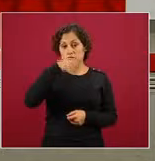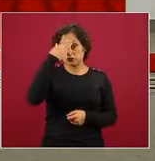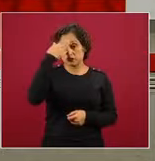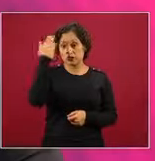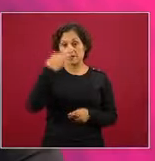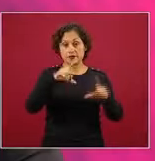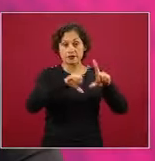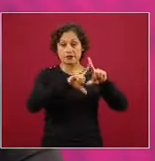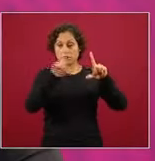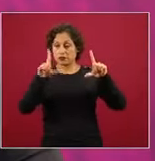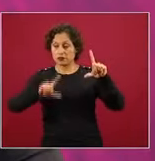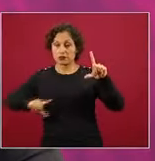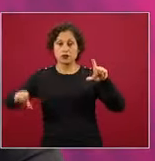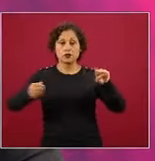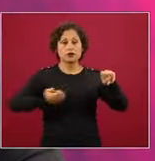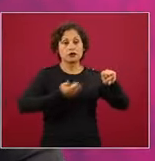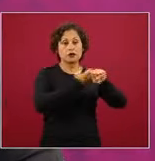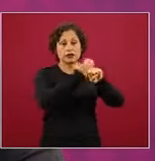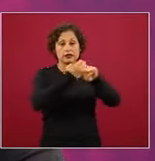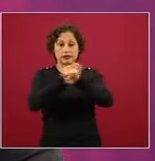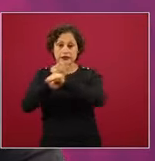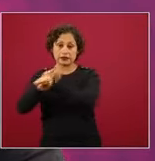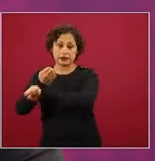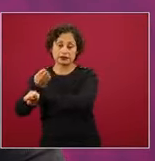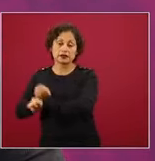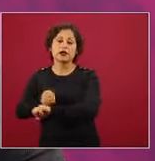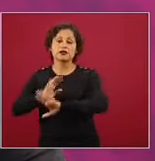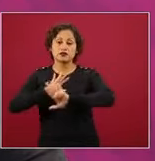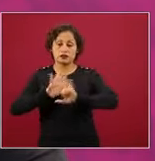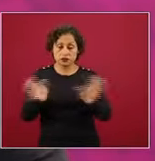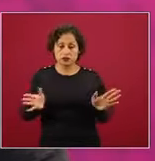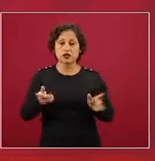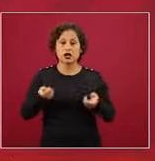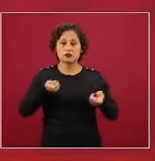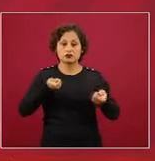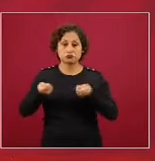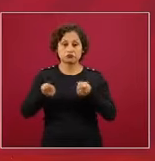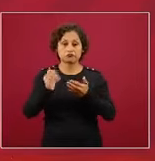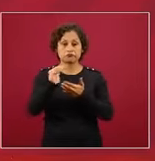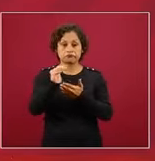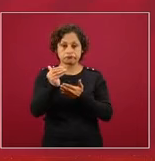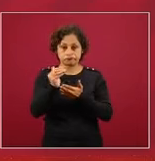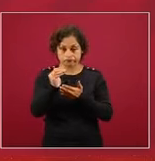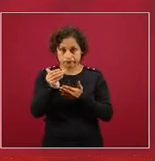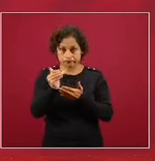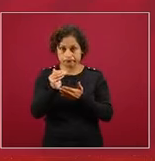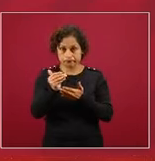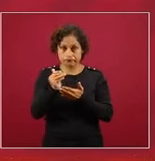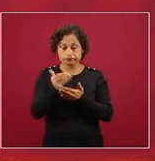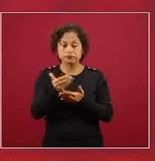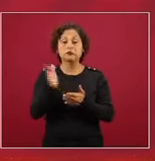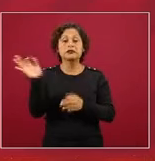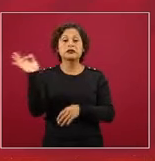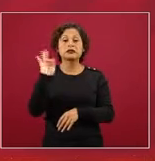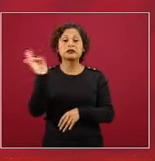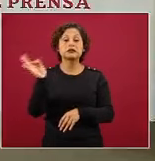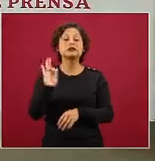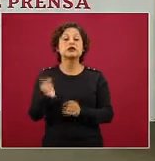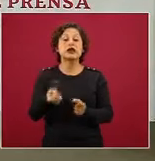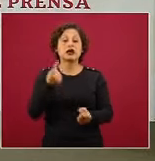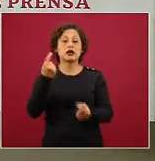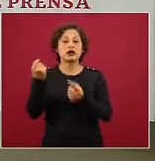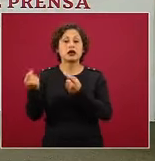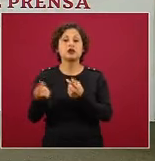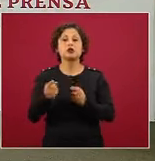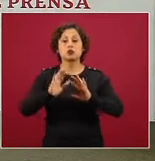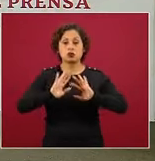federativas esté empezando a tener un control y estén empezando a presentarse las primeras semanas de descenso, lo importante